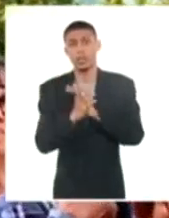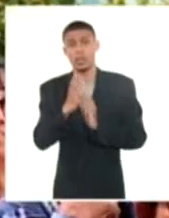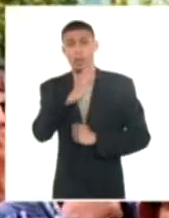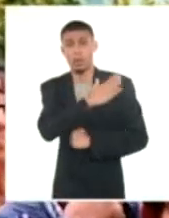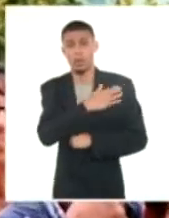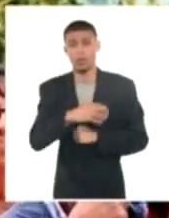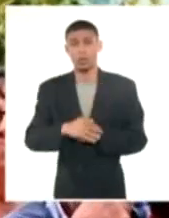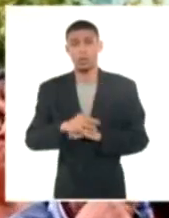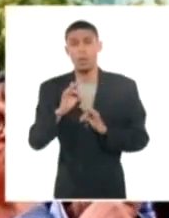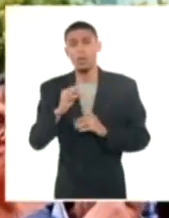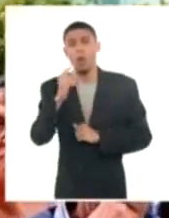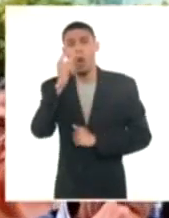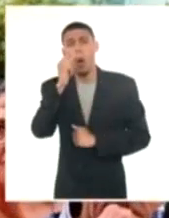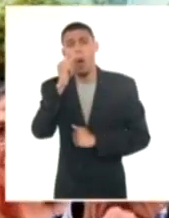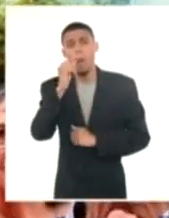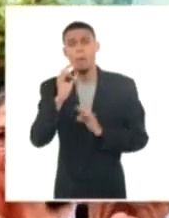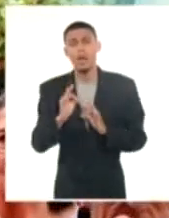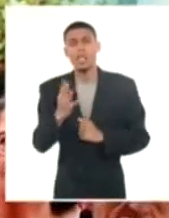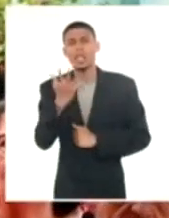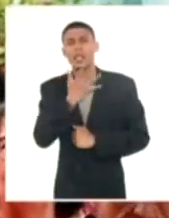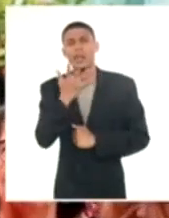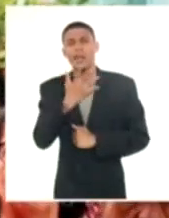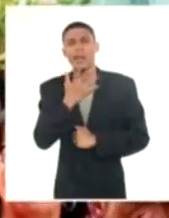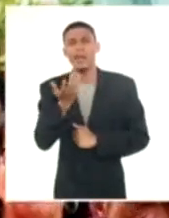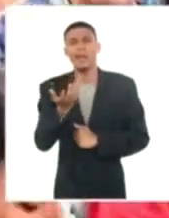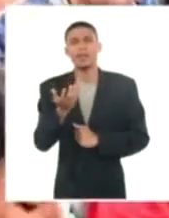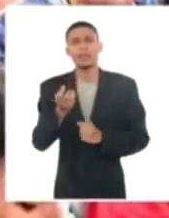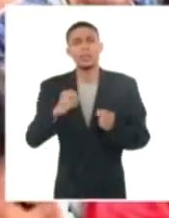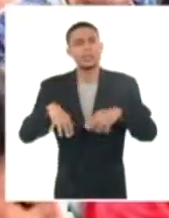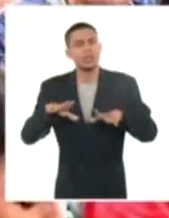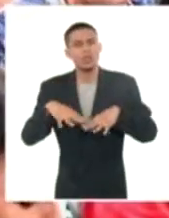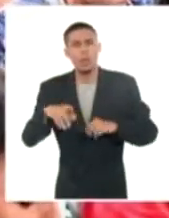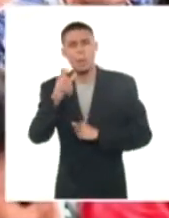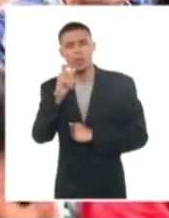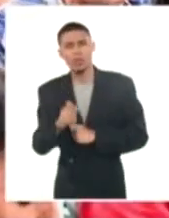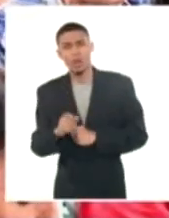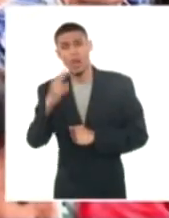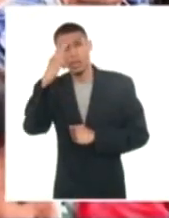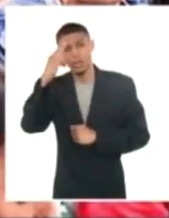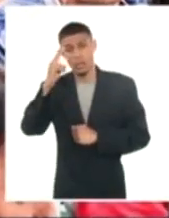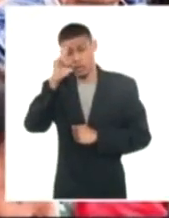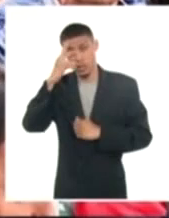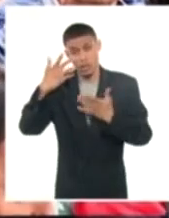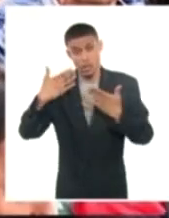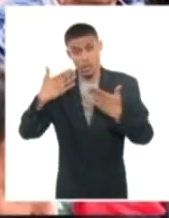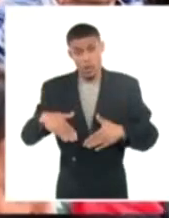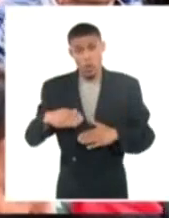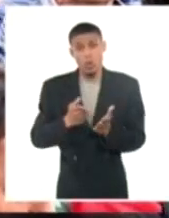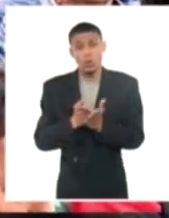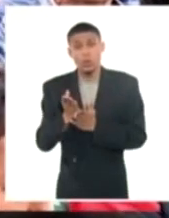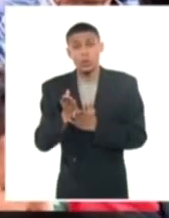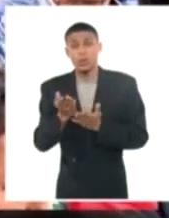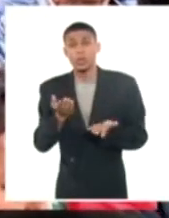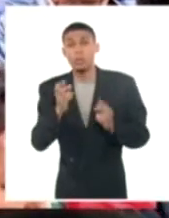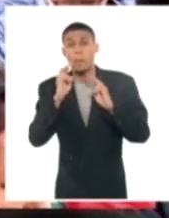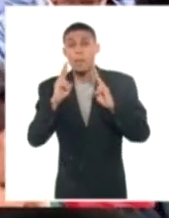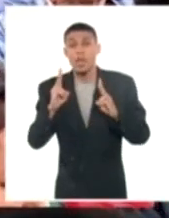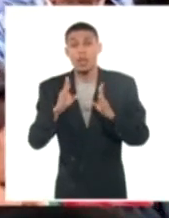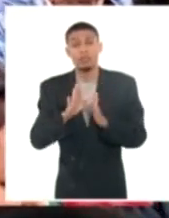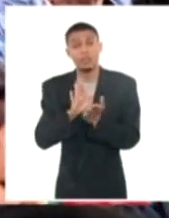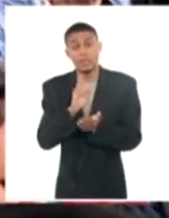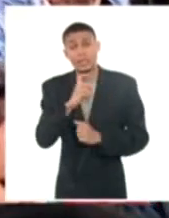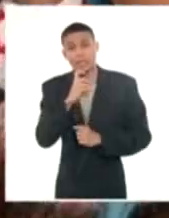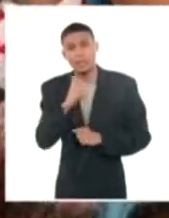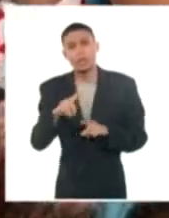José Luis Gómez Morales, a quien graves situaciones personales y de salud le impidieron continuar una vida normal de trabajo y compromiso, y